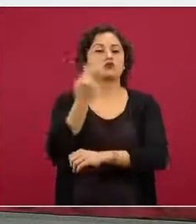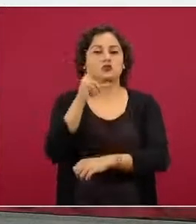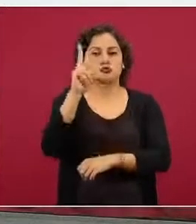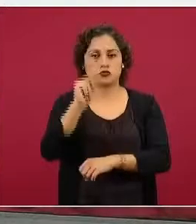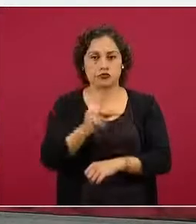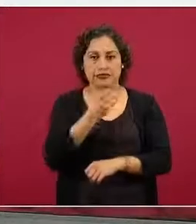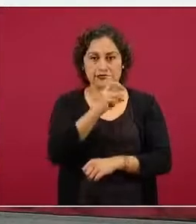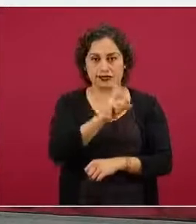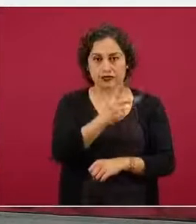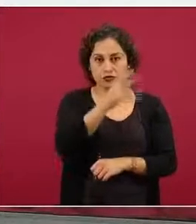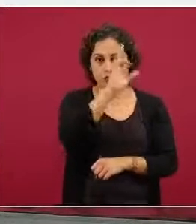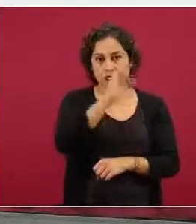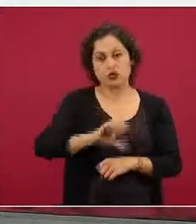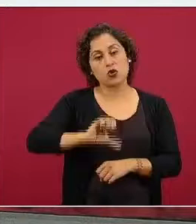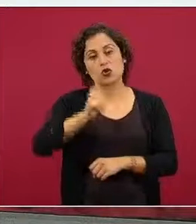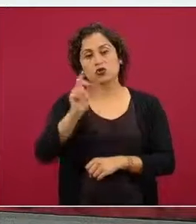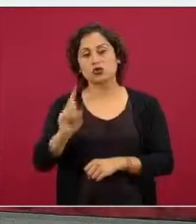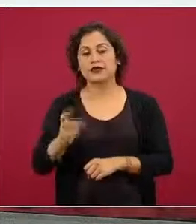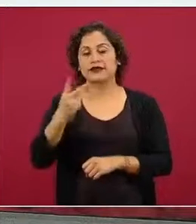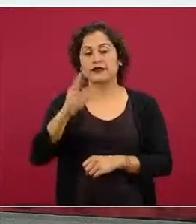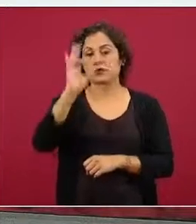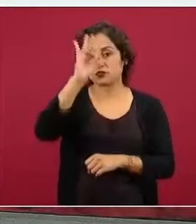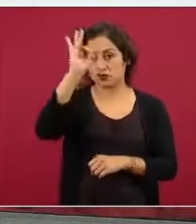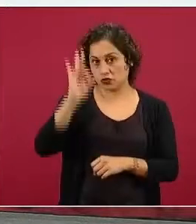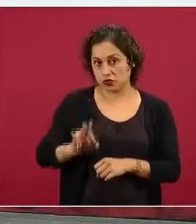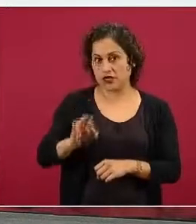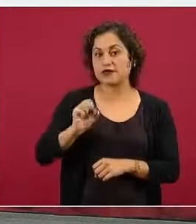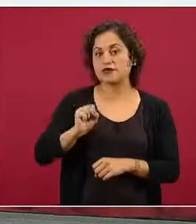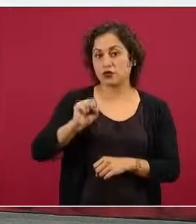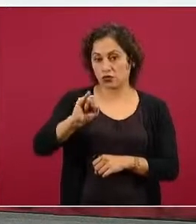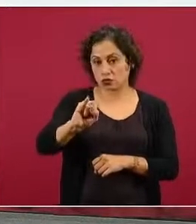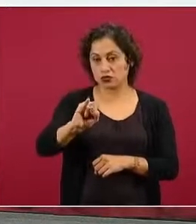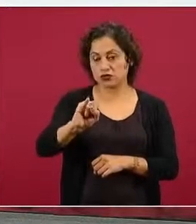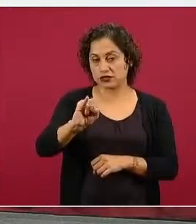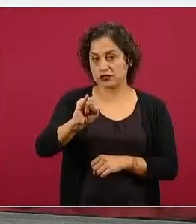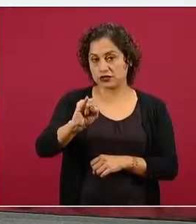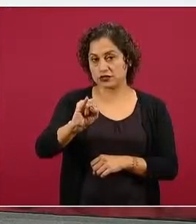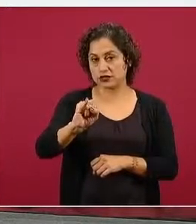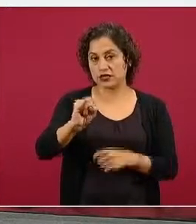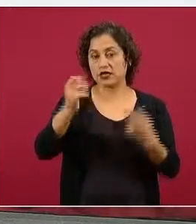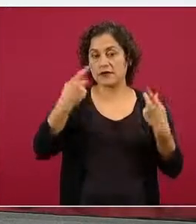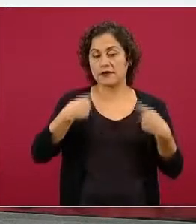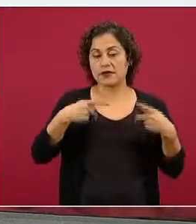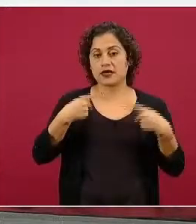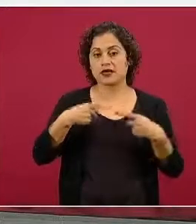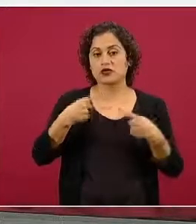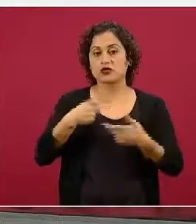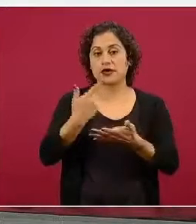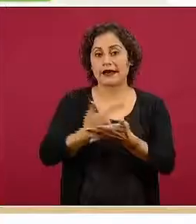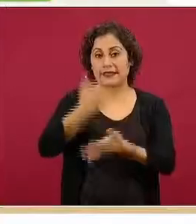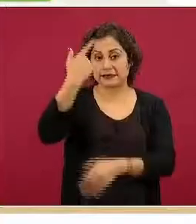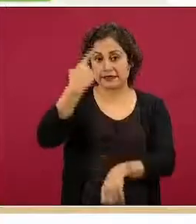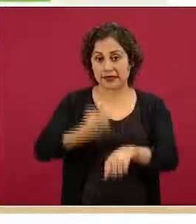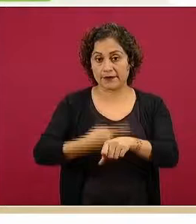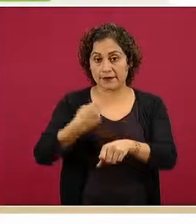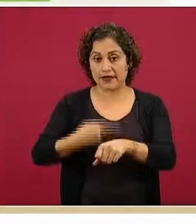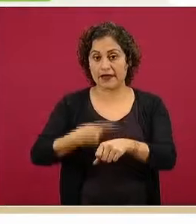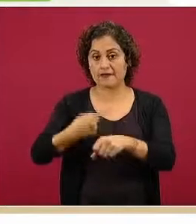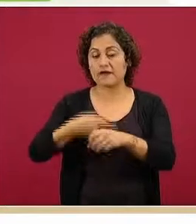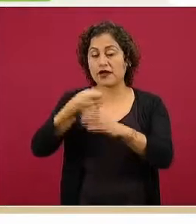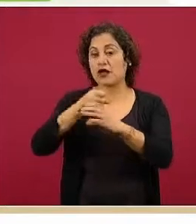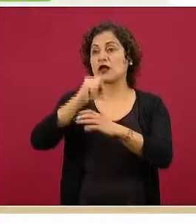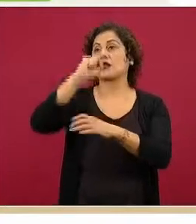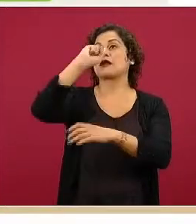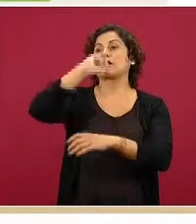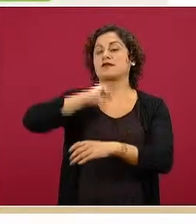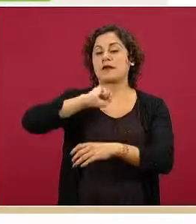38%, y un 32% en la ocupación de camas con personas que